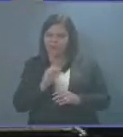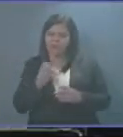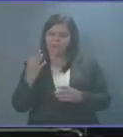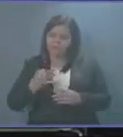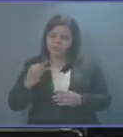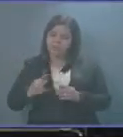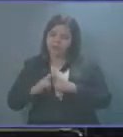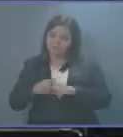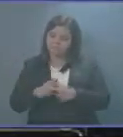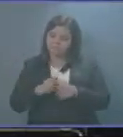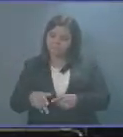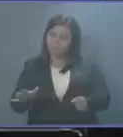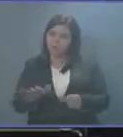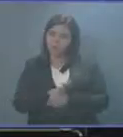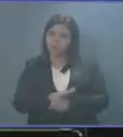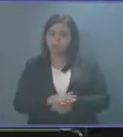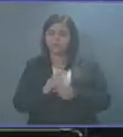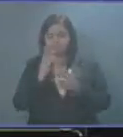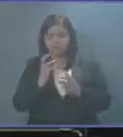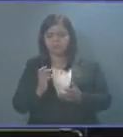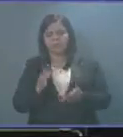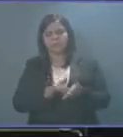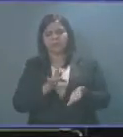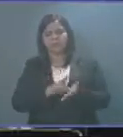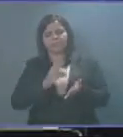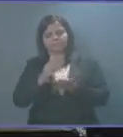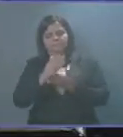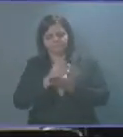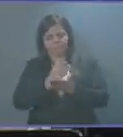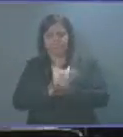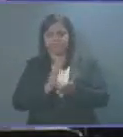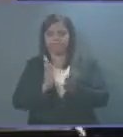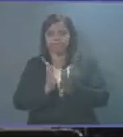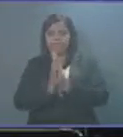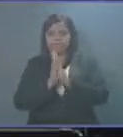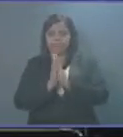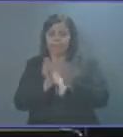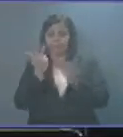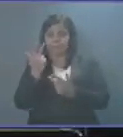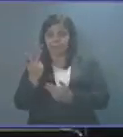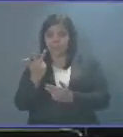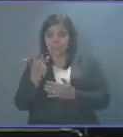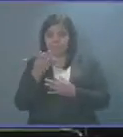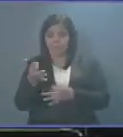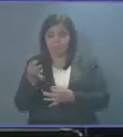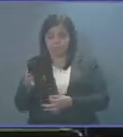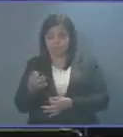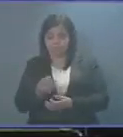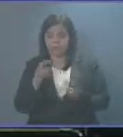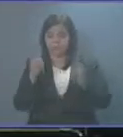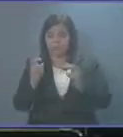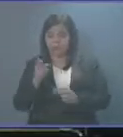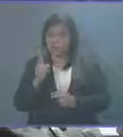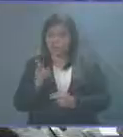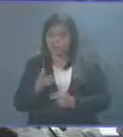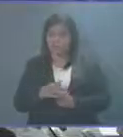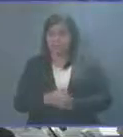y entonces queremos aprovechar. Así que pediría modificación de agenda para presentar tres piezas que van en ese sentido, presidente. Muchas gracias.